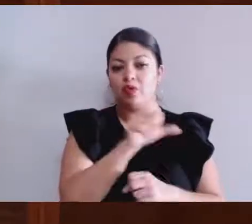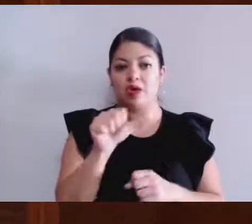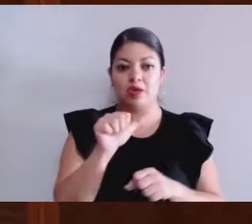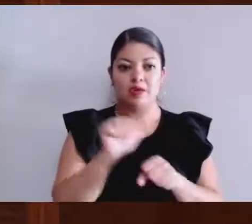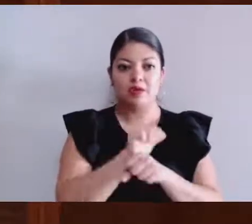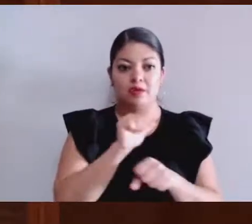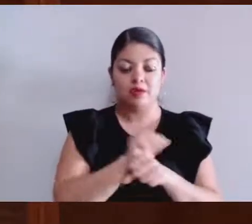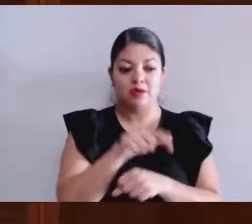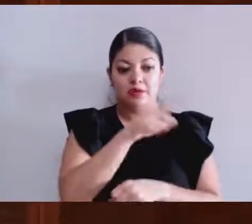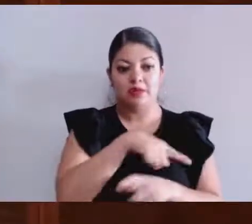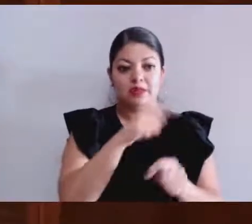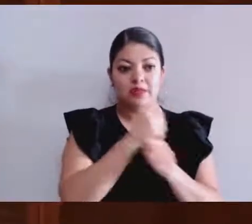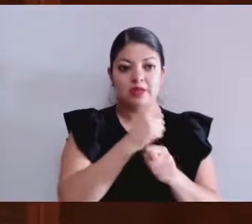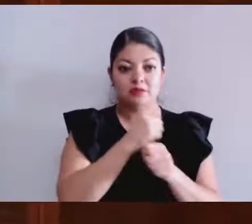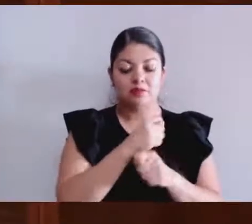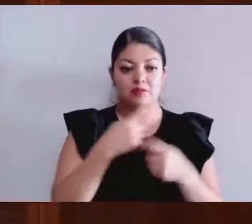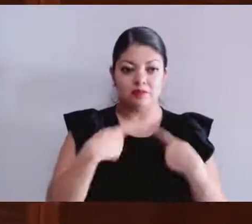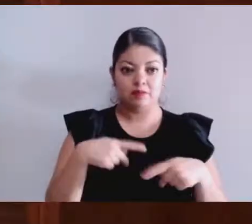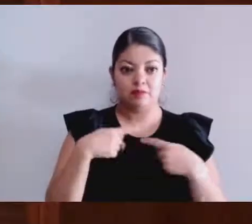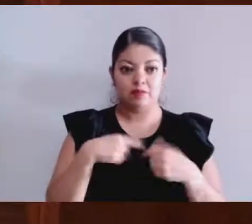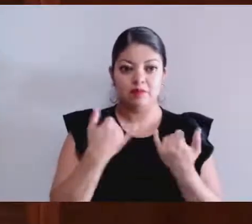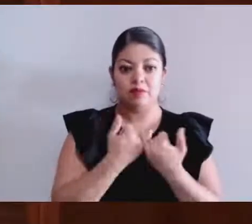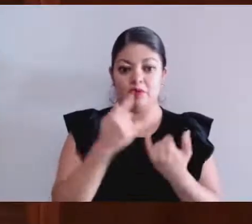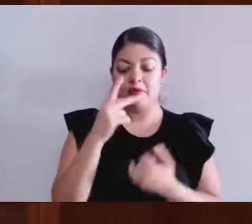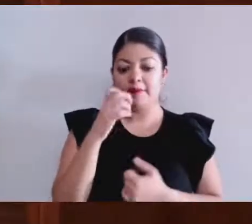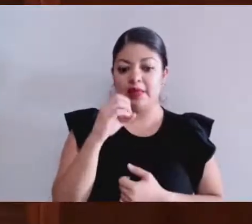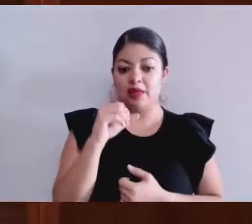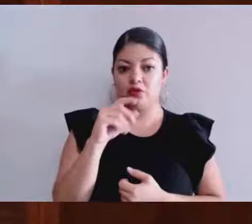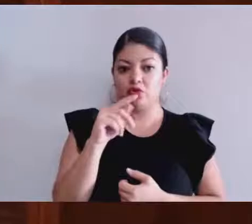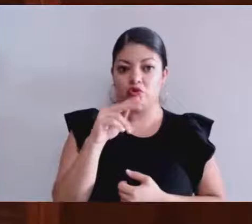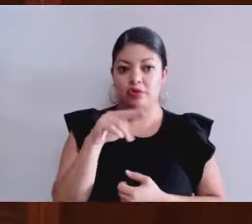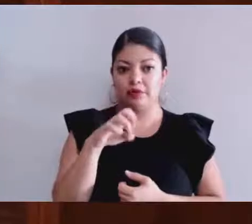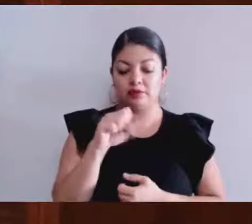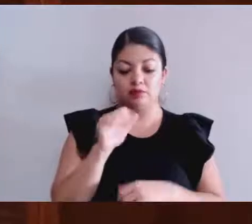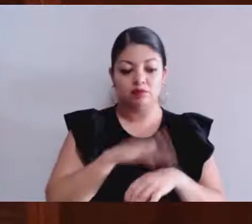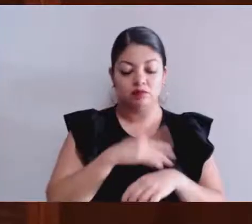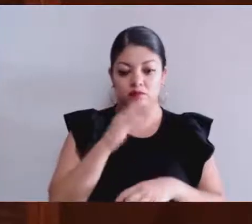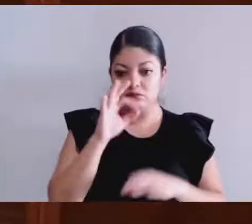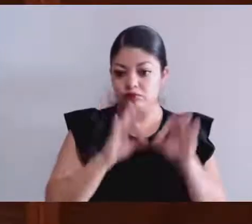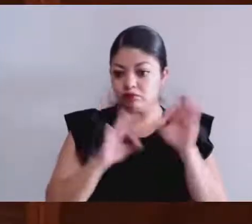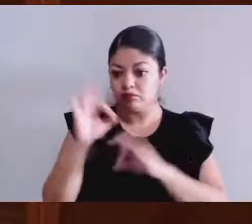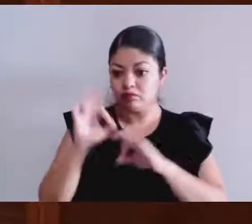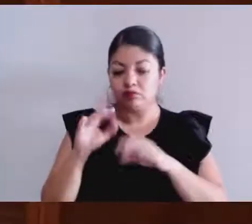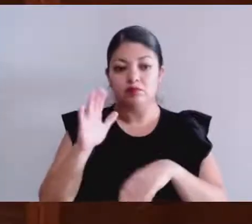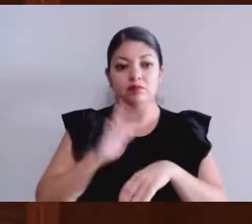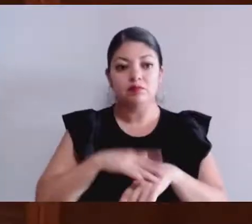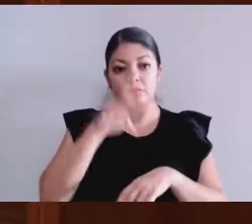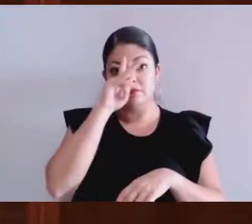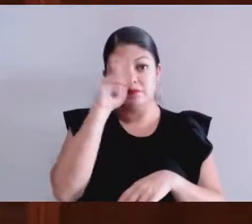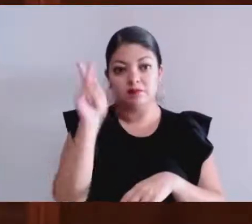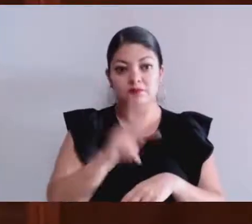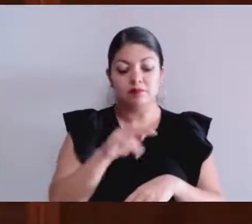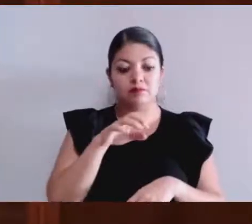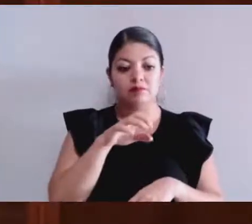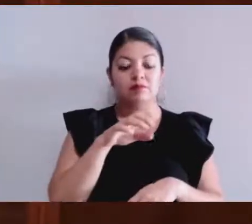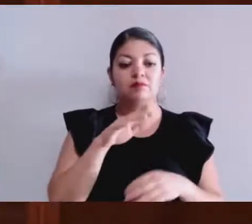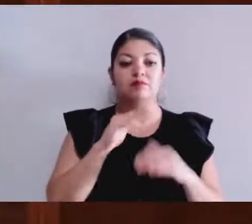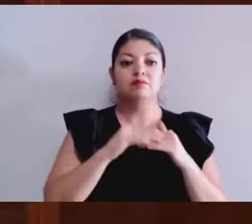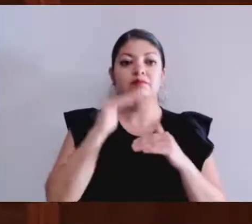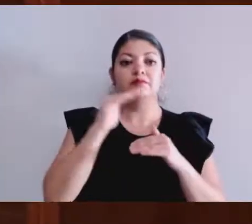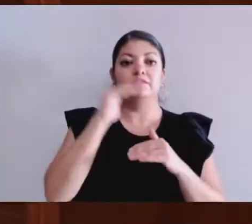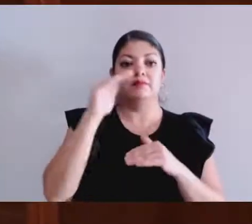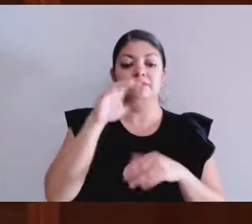pasajeros de transporte público y peatones, pues las estadísticas indican que aumentan las detenciones,